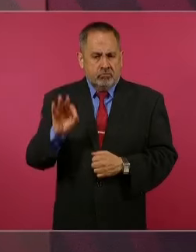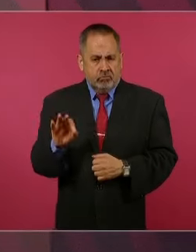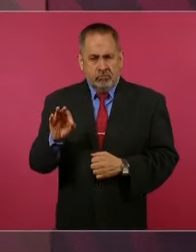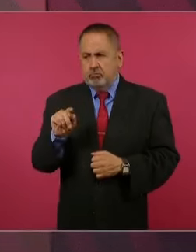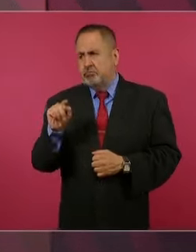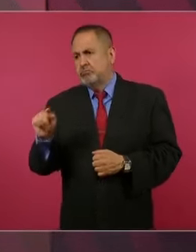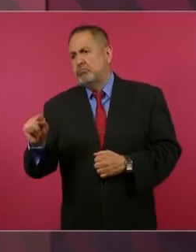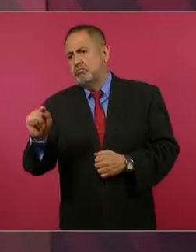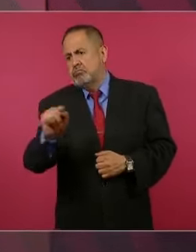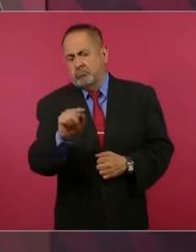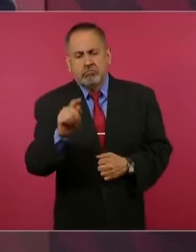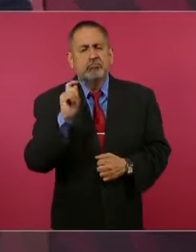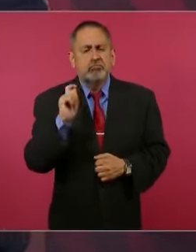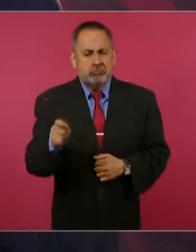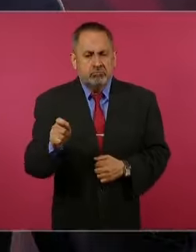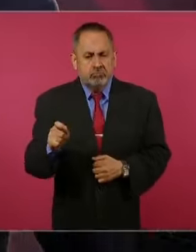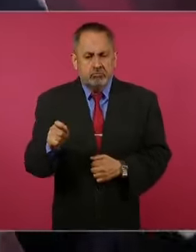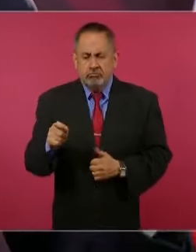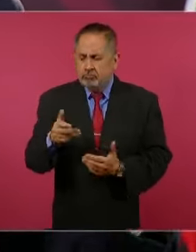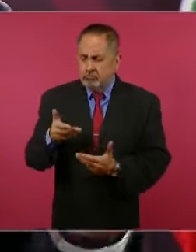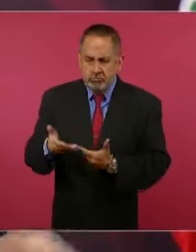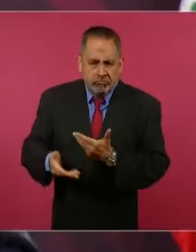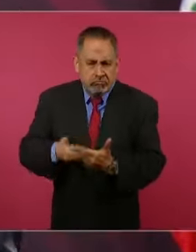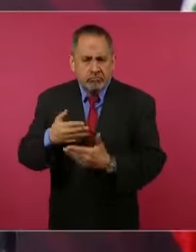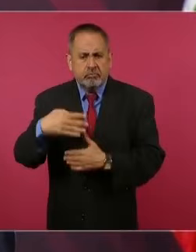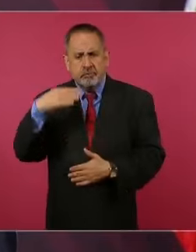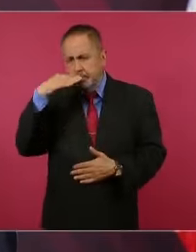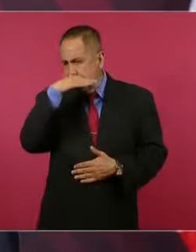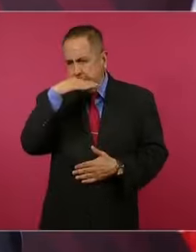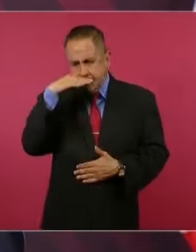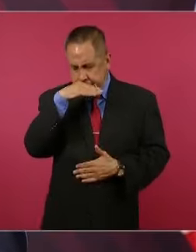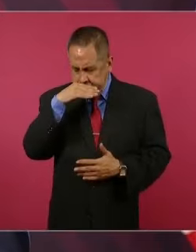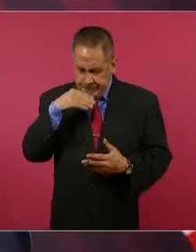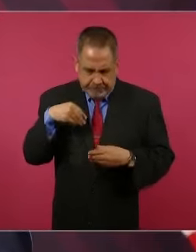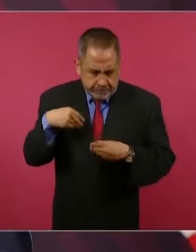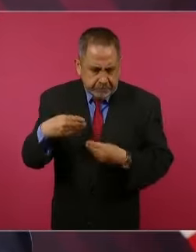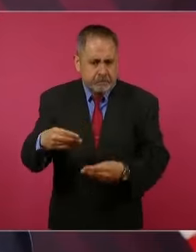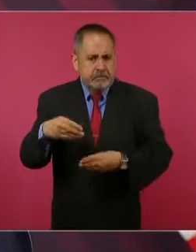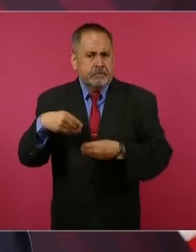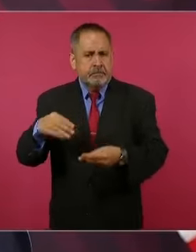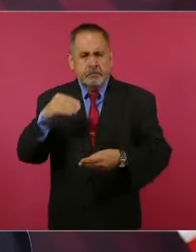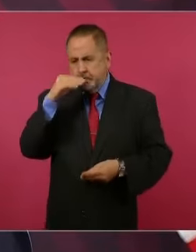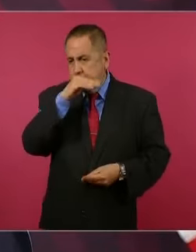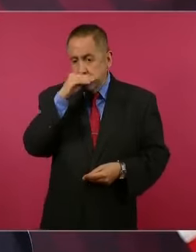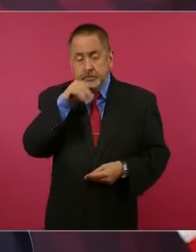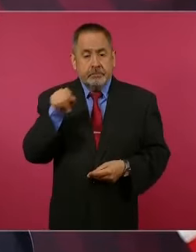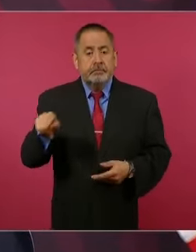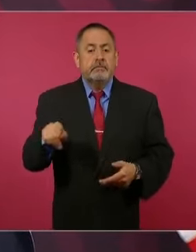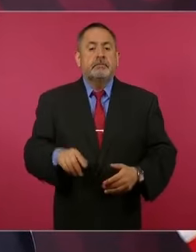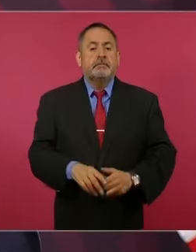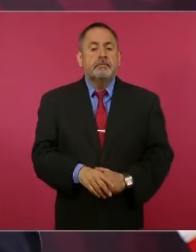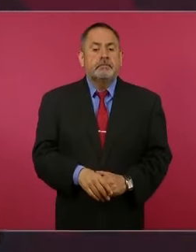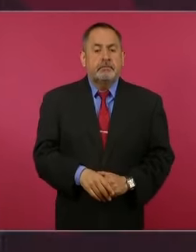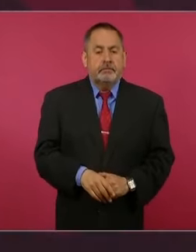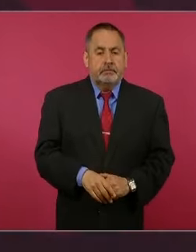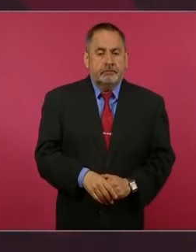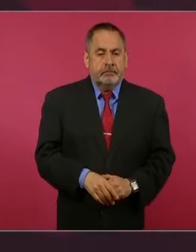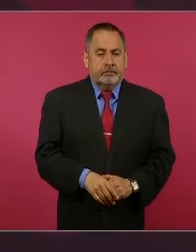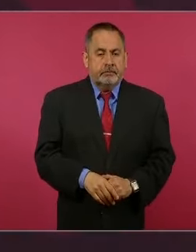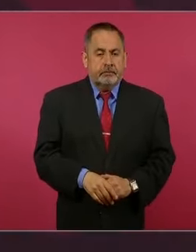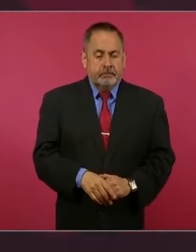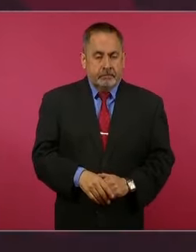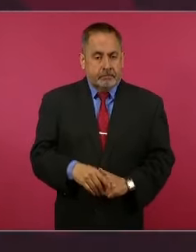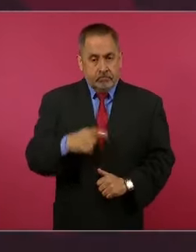80% ya todo el servicio es gratuito eh